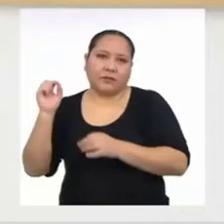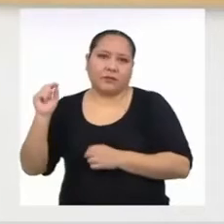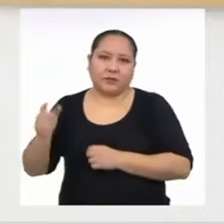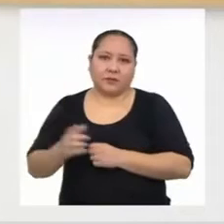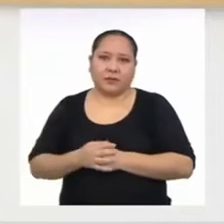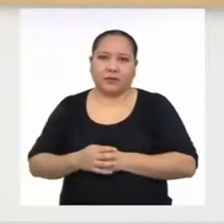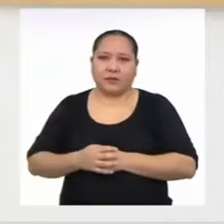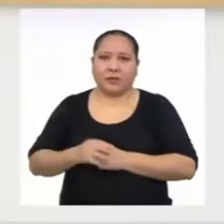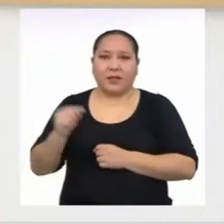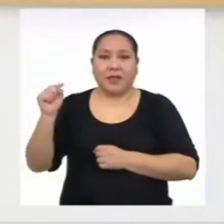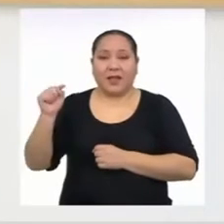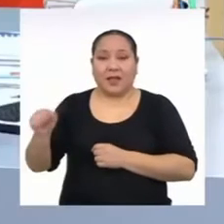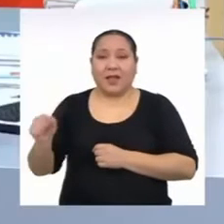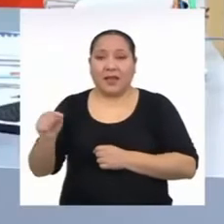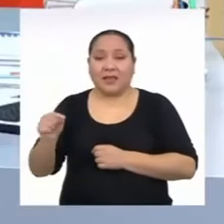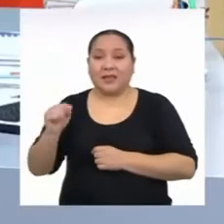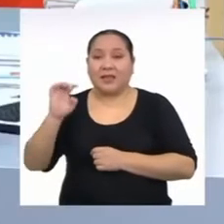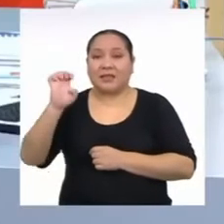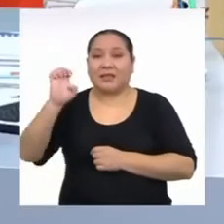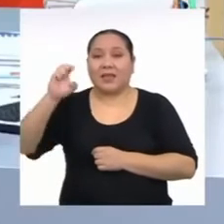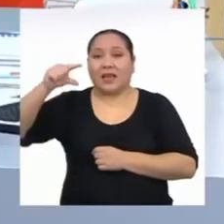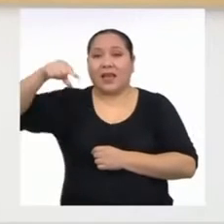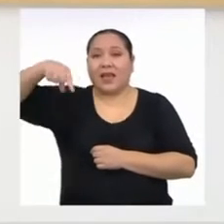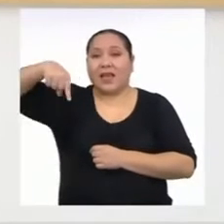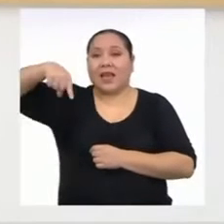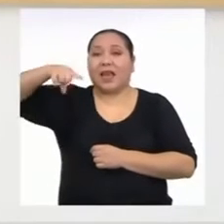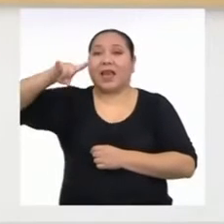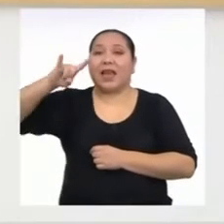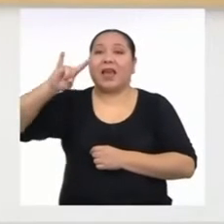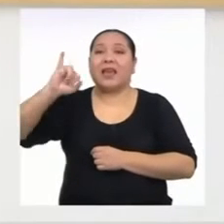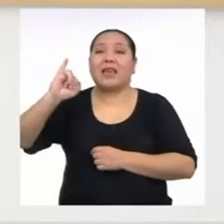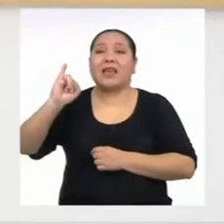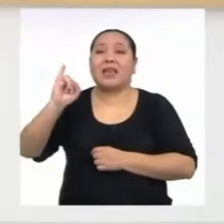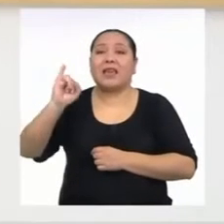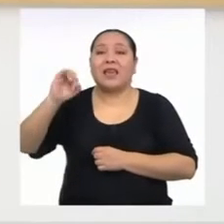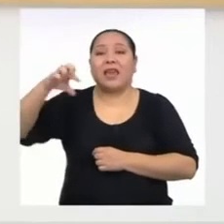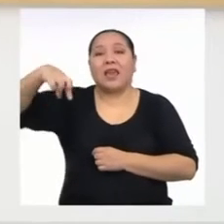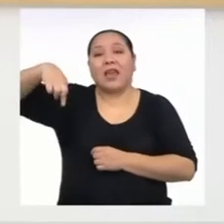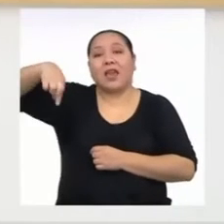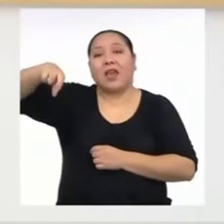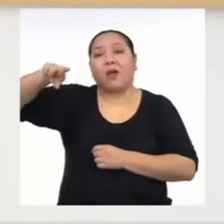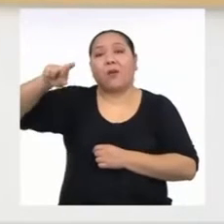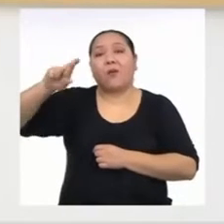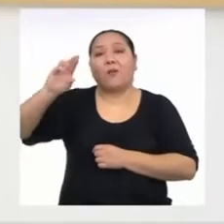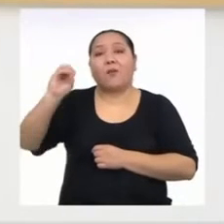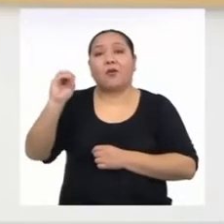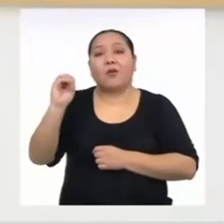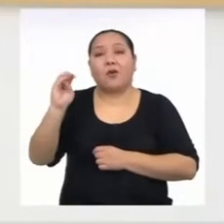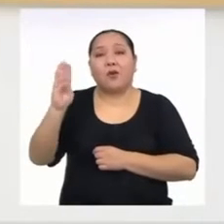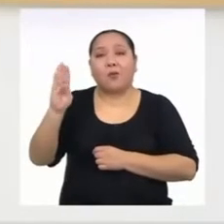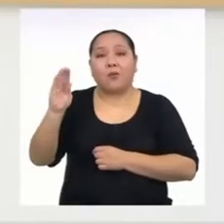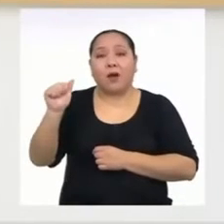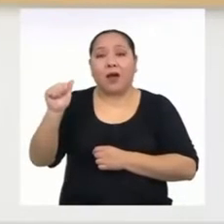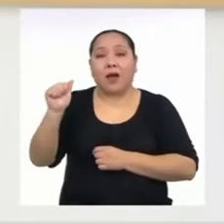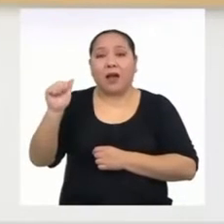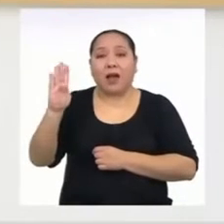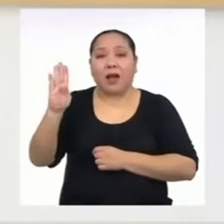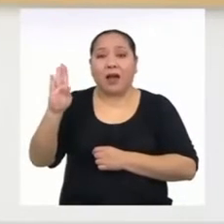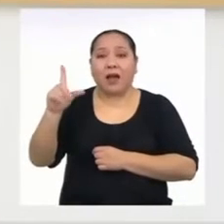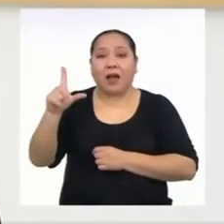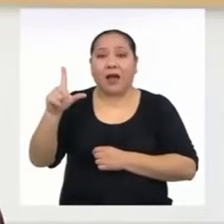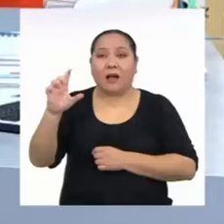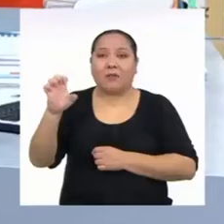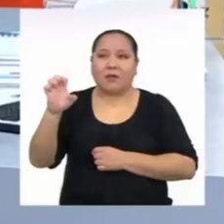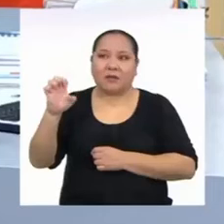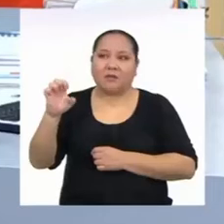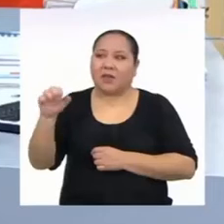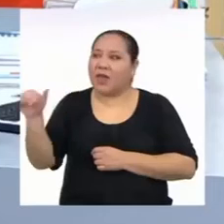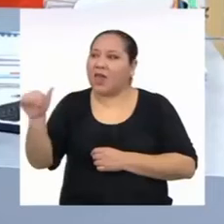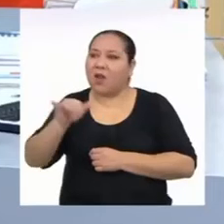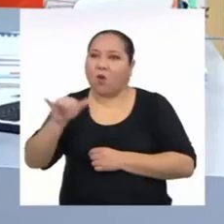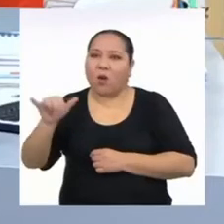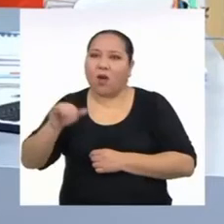normalmente equiprobable. ¿Equipo-pre? Equiprobable, es decir, con la misma